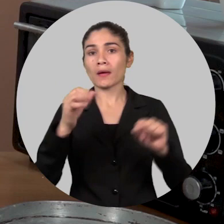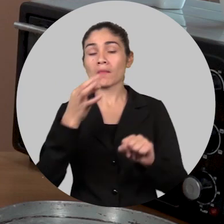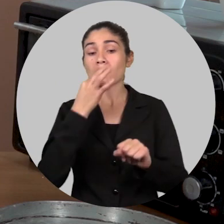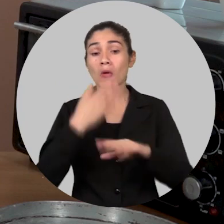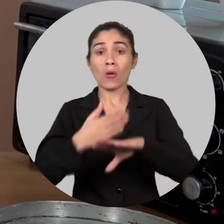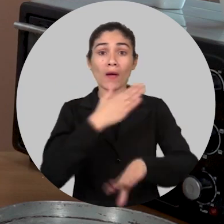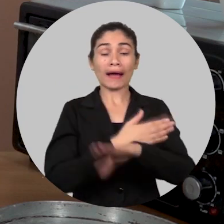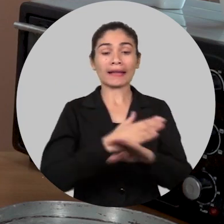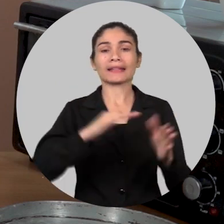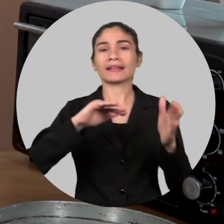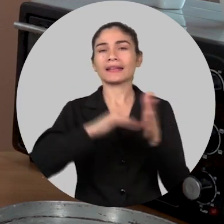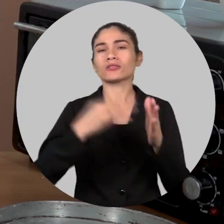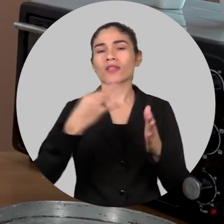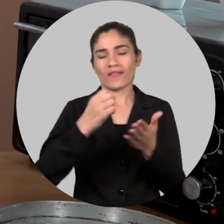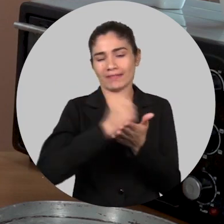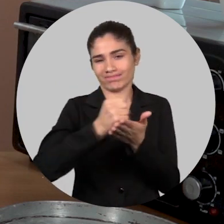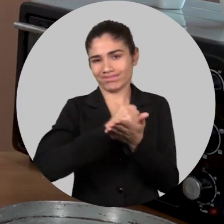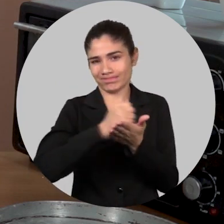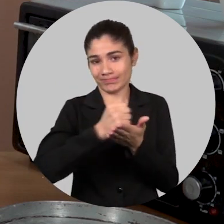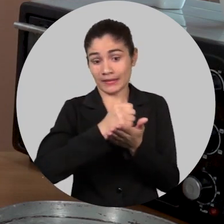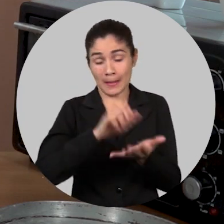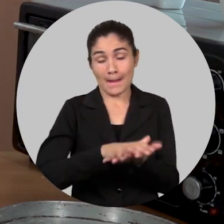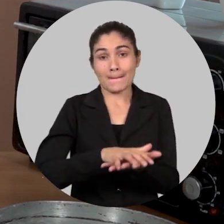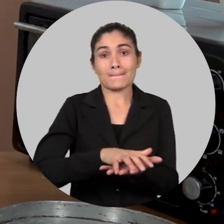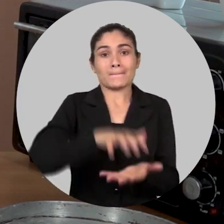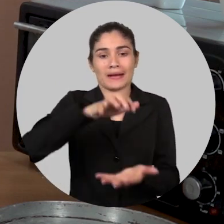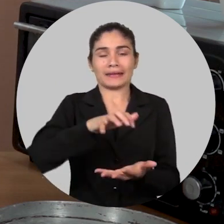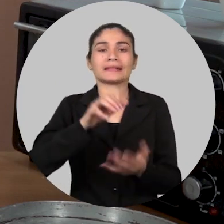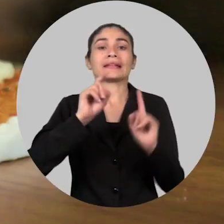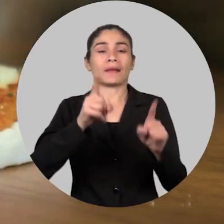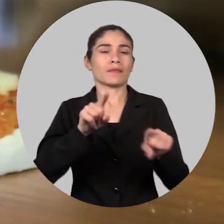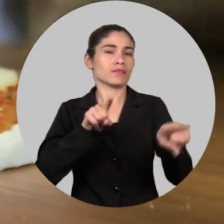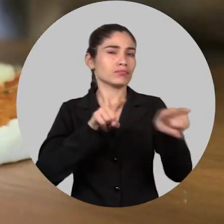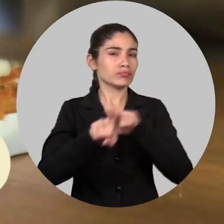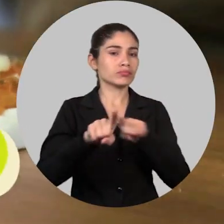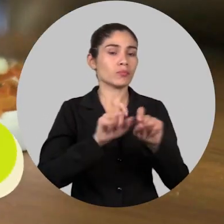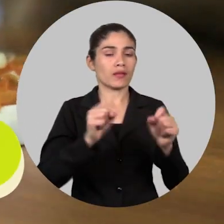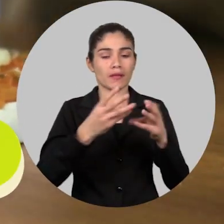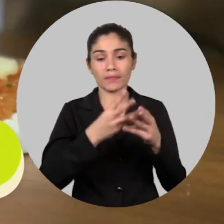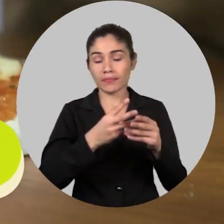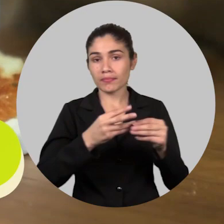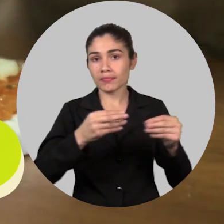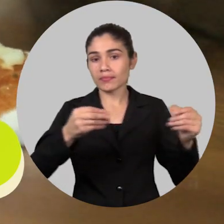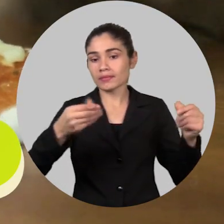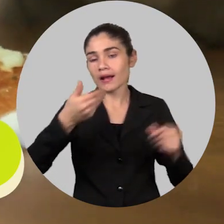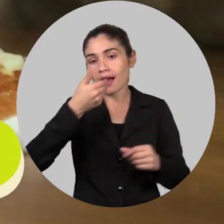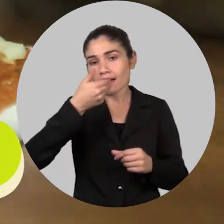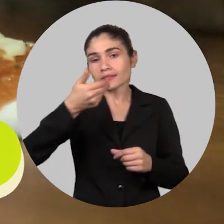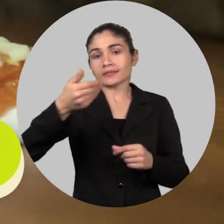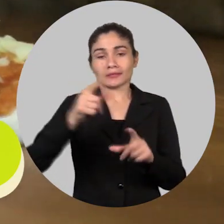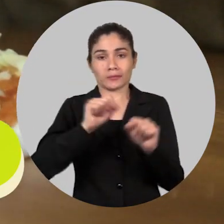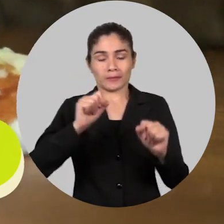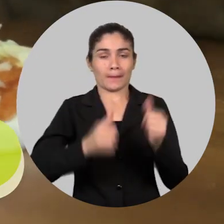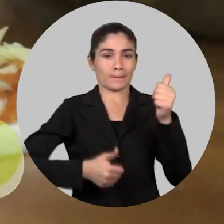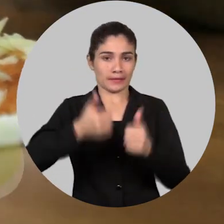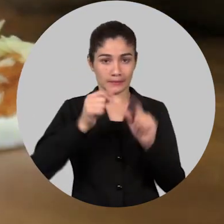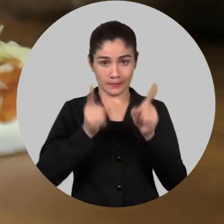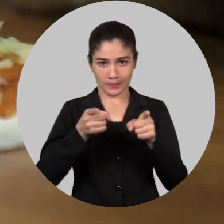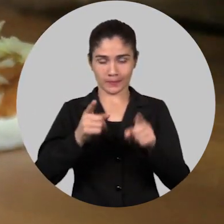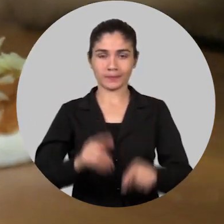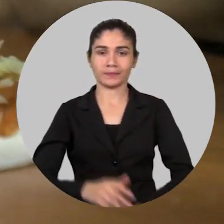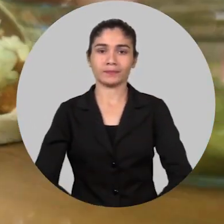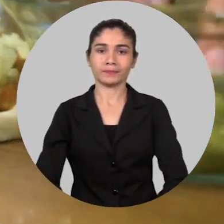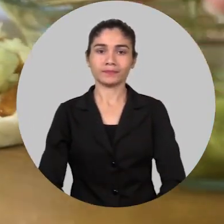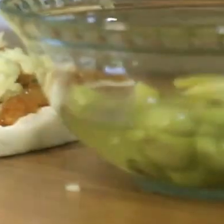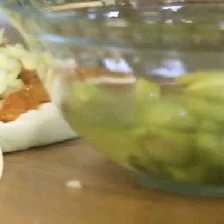Otro tip a tener en cuenta es rallar el queso mozzarella para que se pueda derretir mejor y que rinda